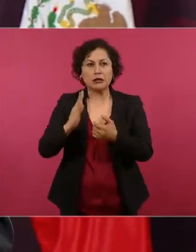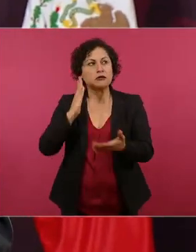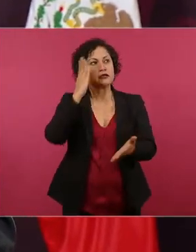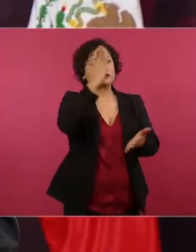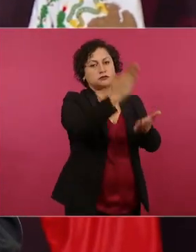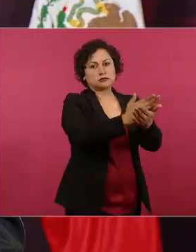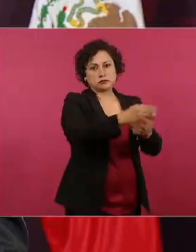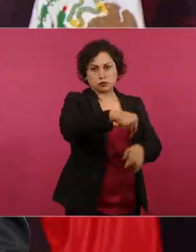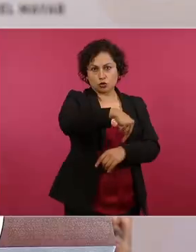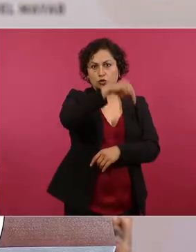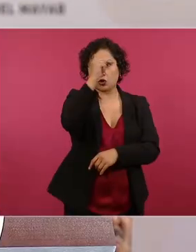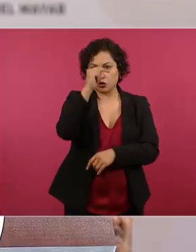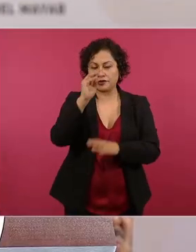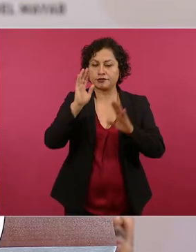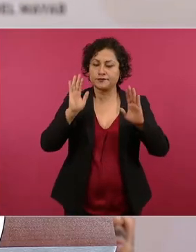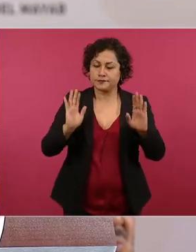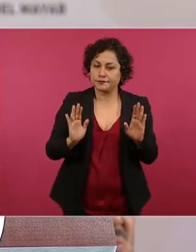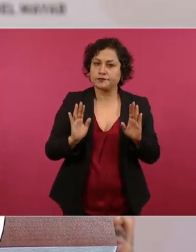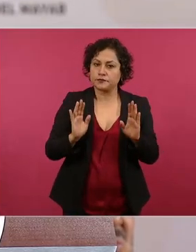algo